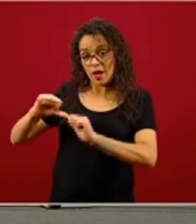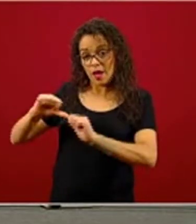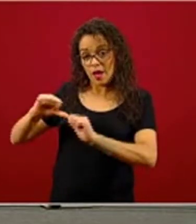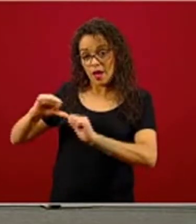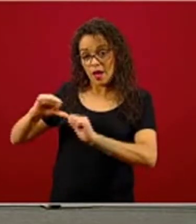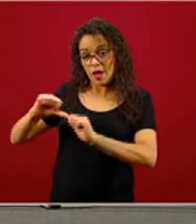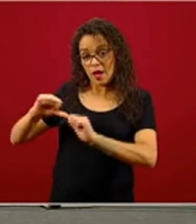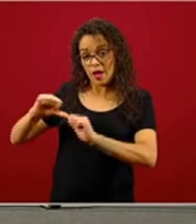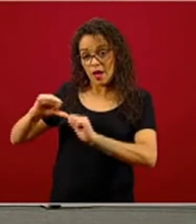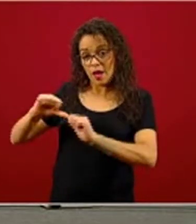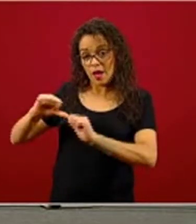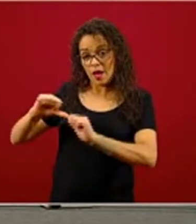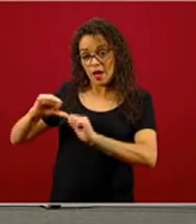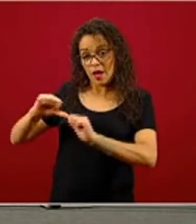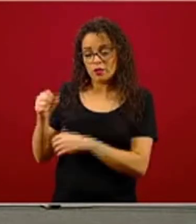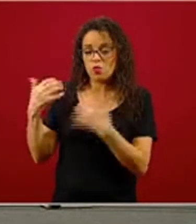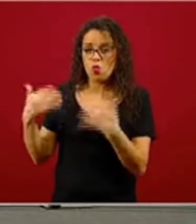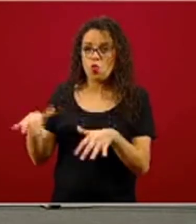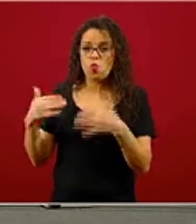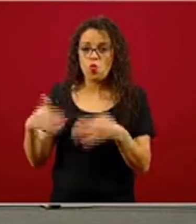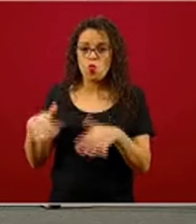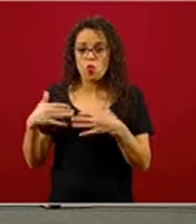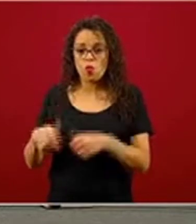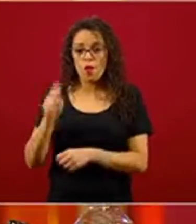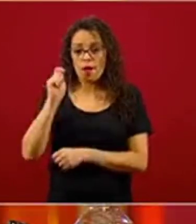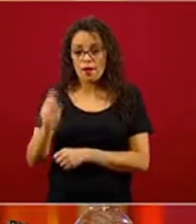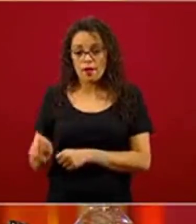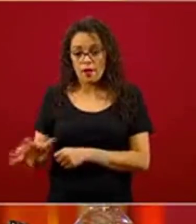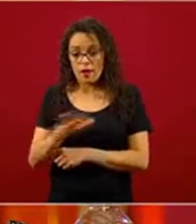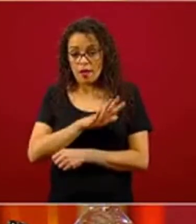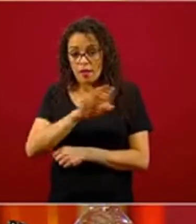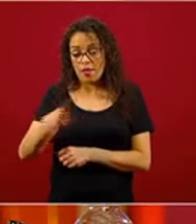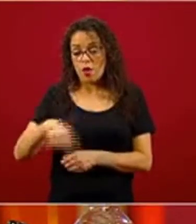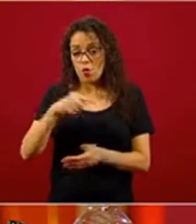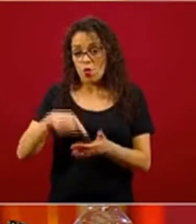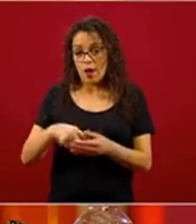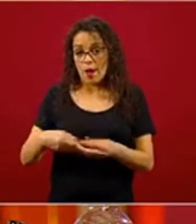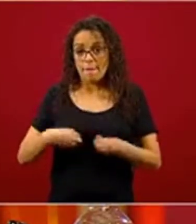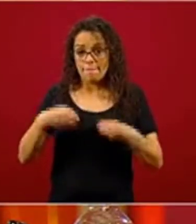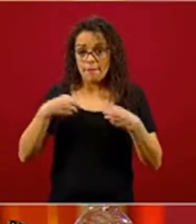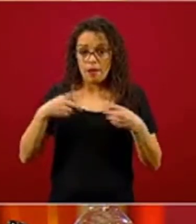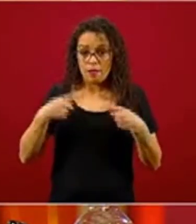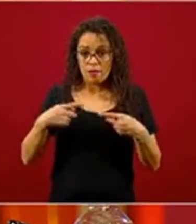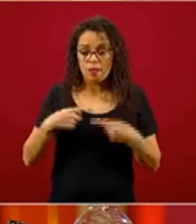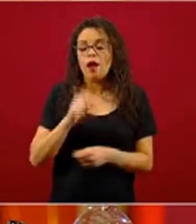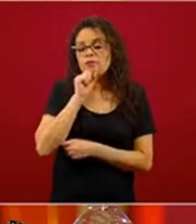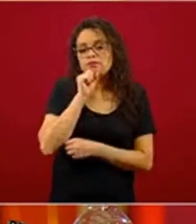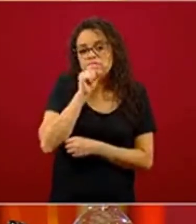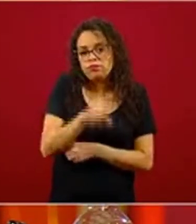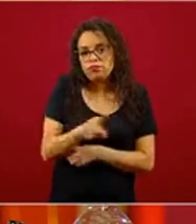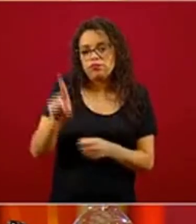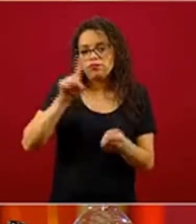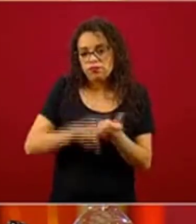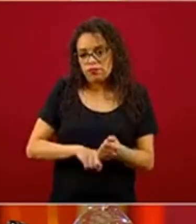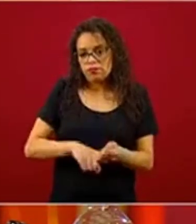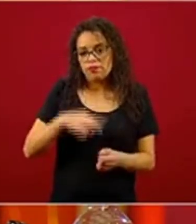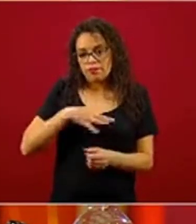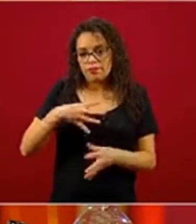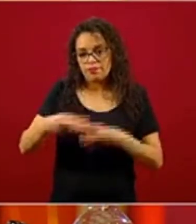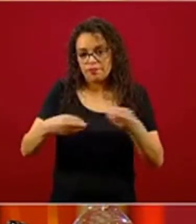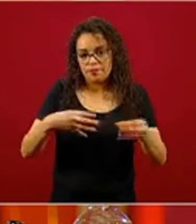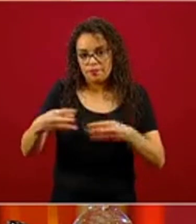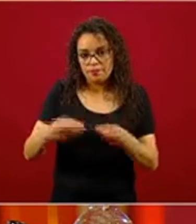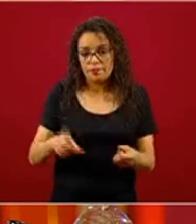de dinámica poblacional y por consiguiente de dinámica epidemiológica, se comporta casi como una